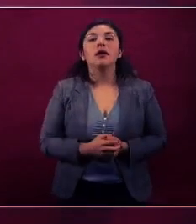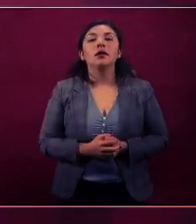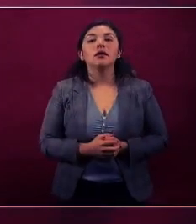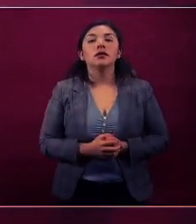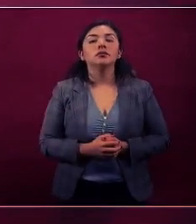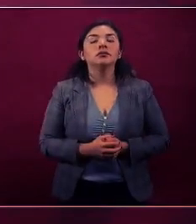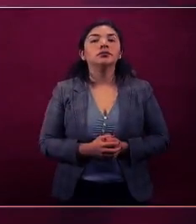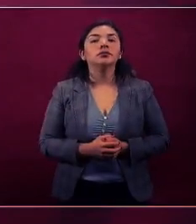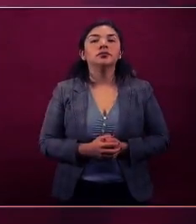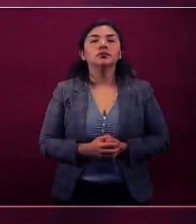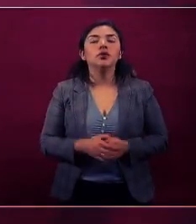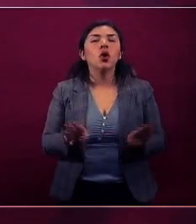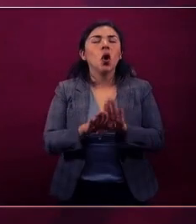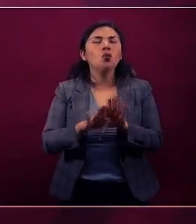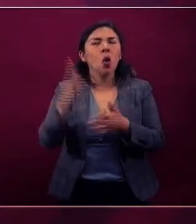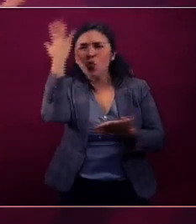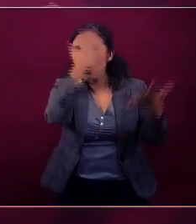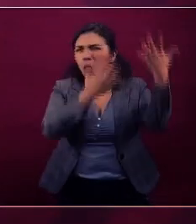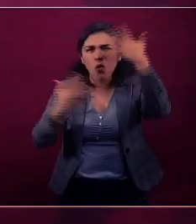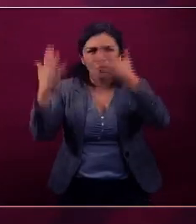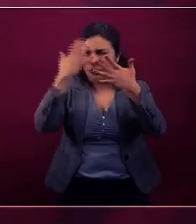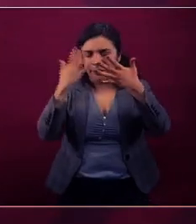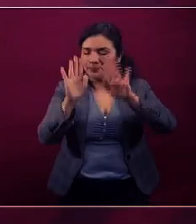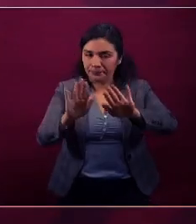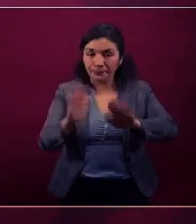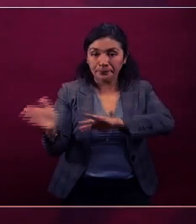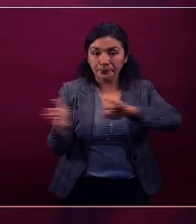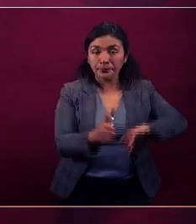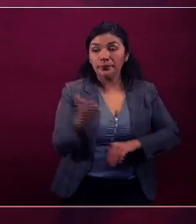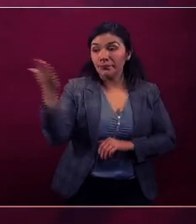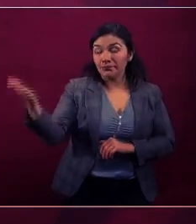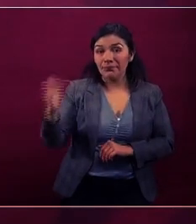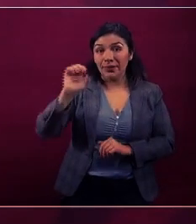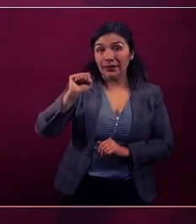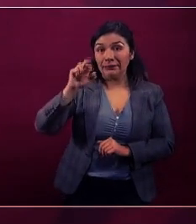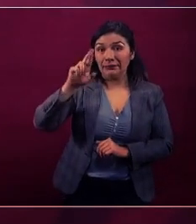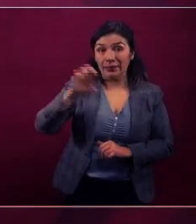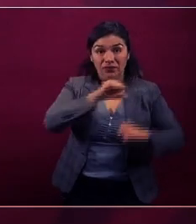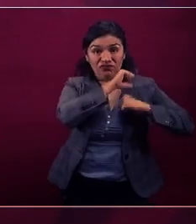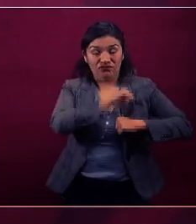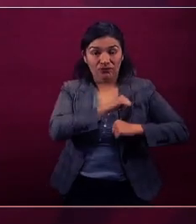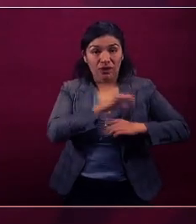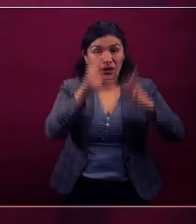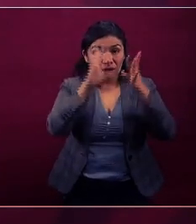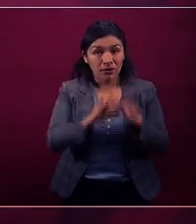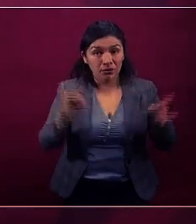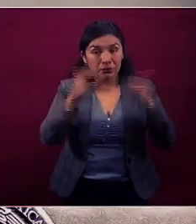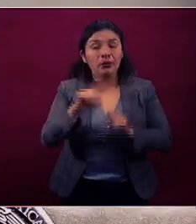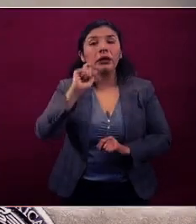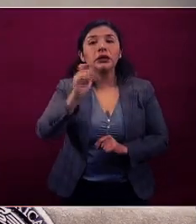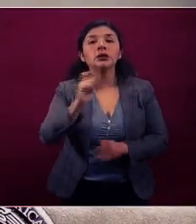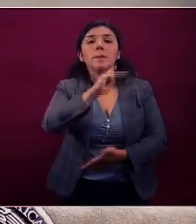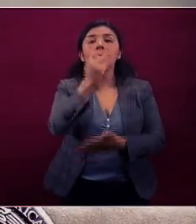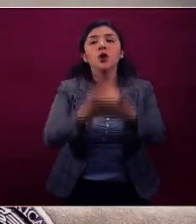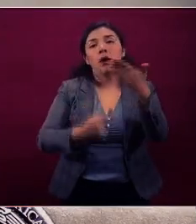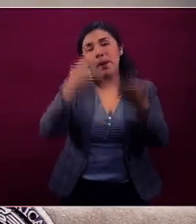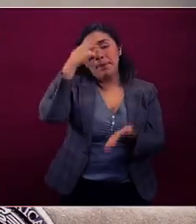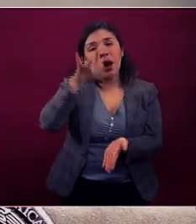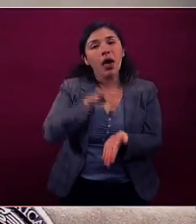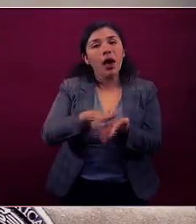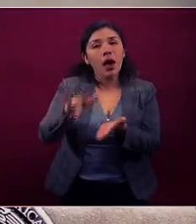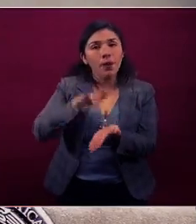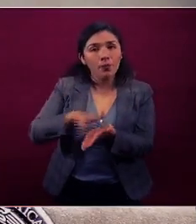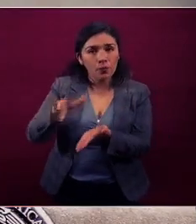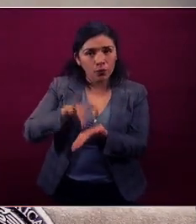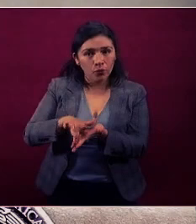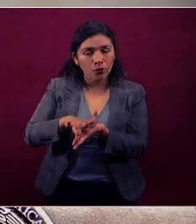Solo para que no haya confusión, lo que explicó el señor canciller es un programa de apoyo